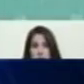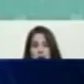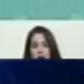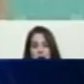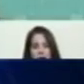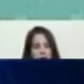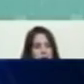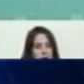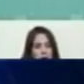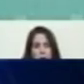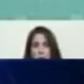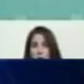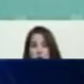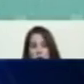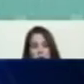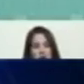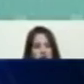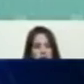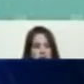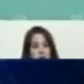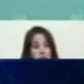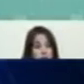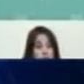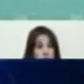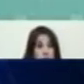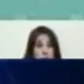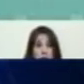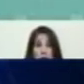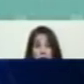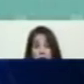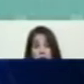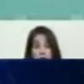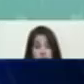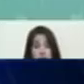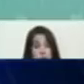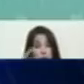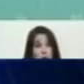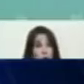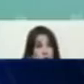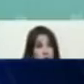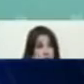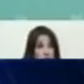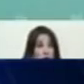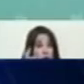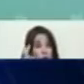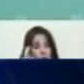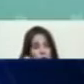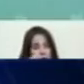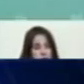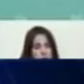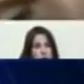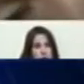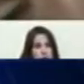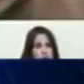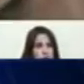apoyo en la planificación de las políticas para proteger a la mujer parturienta, a la madre.